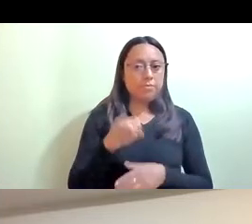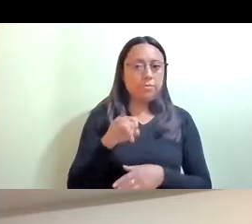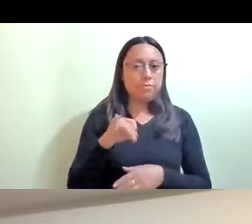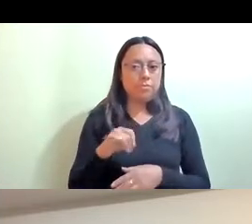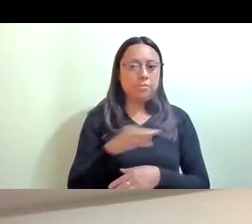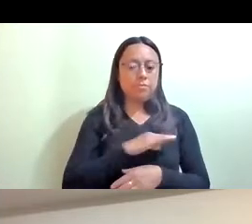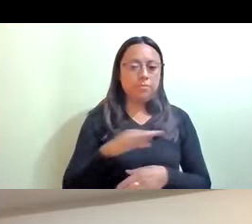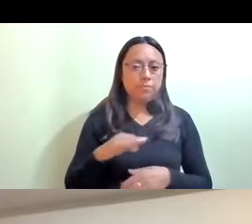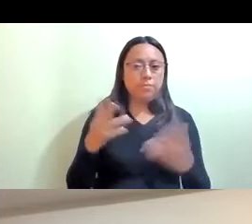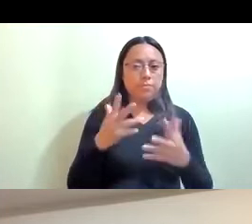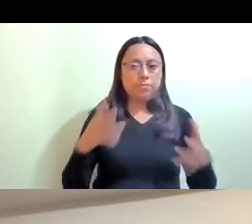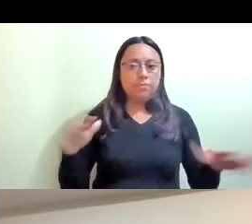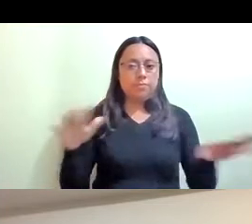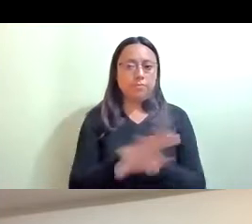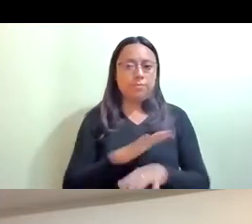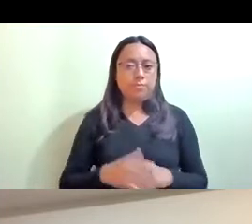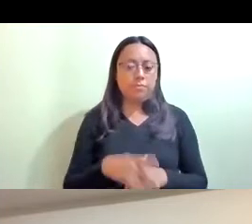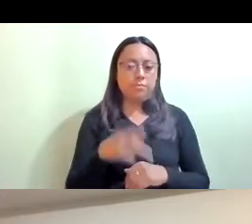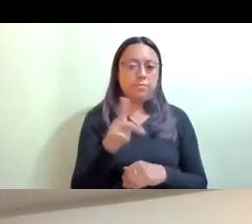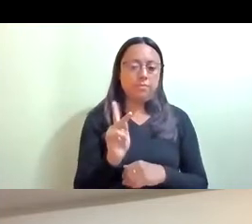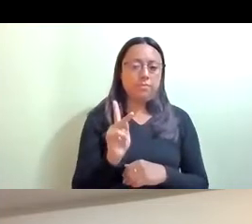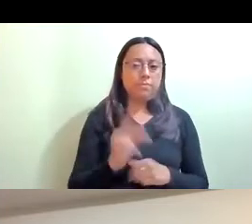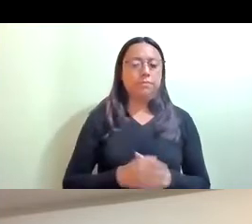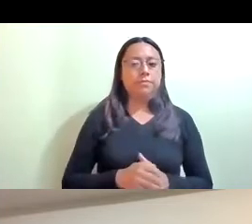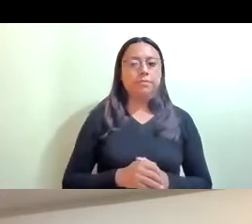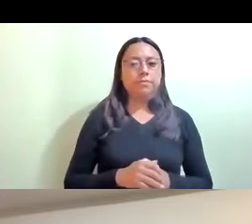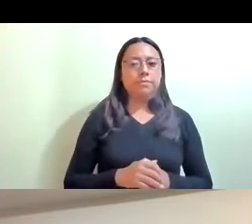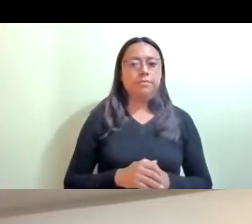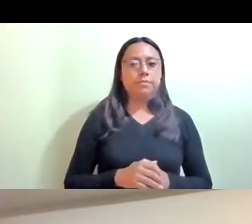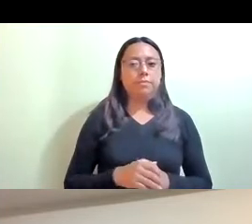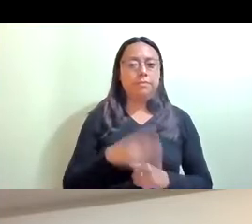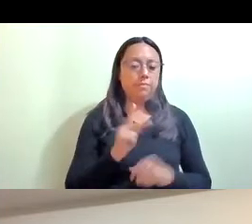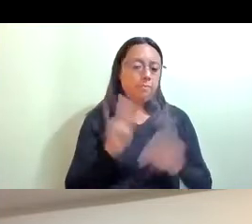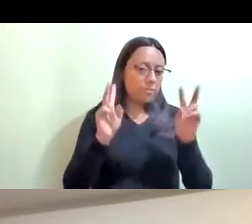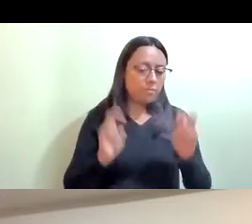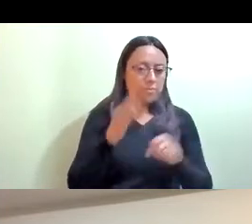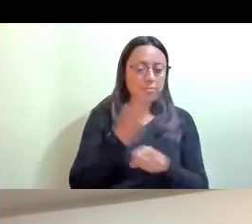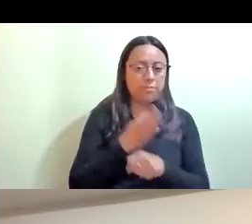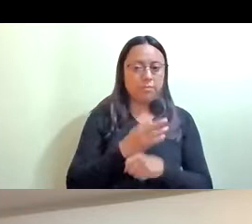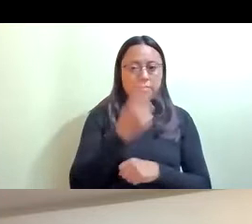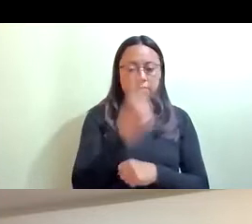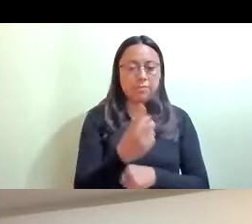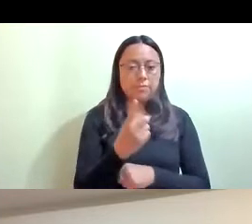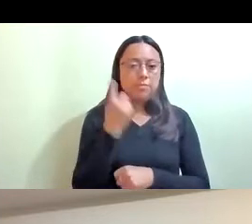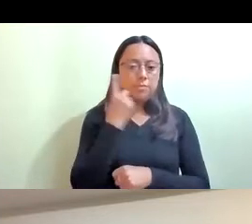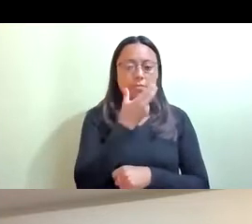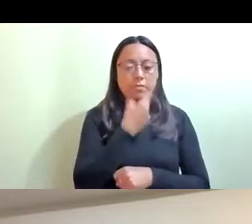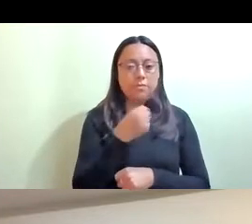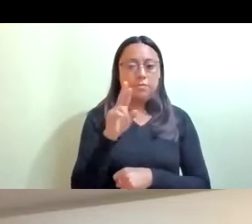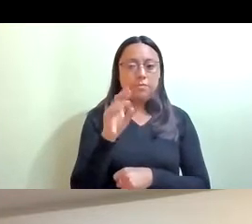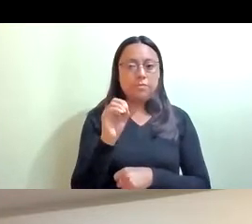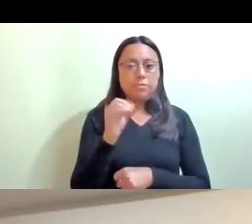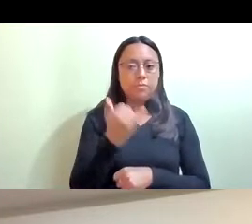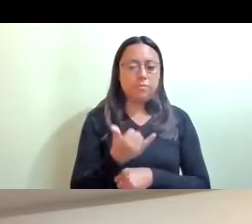alguna modificación, pero el tema que acaba de comentar el diputado Royfield